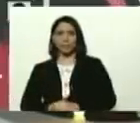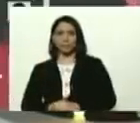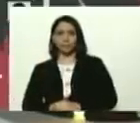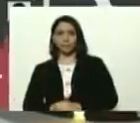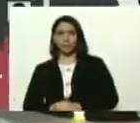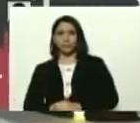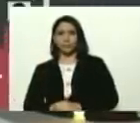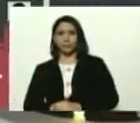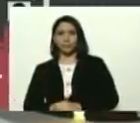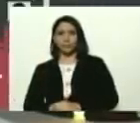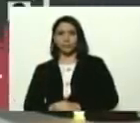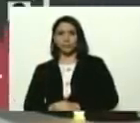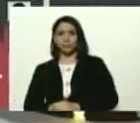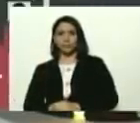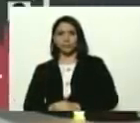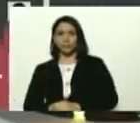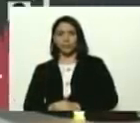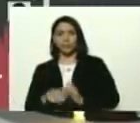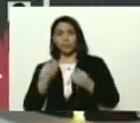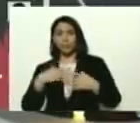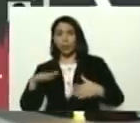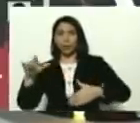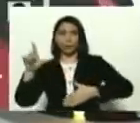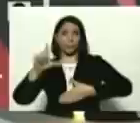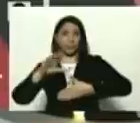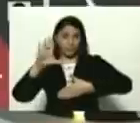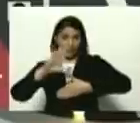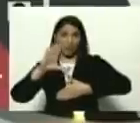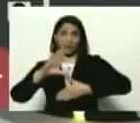sur de Asia. Bueno, las Américas lo sabemos.